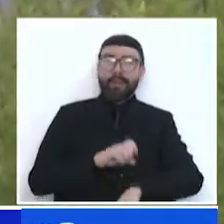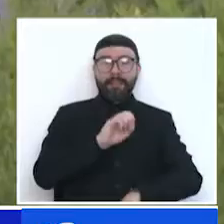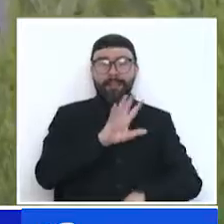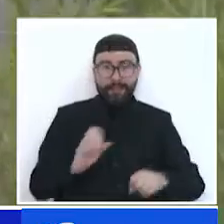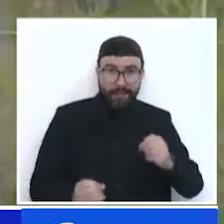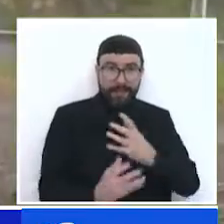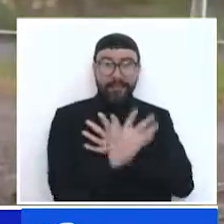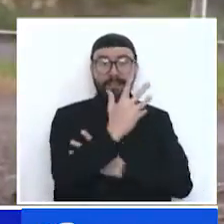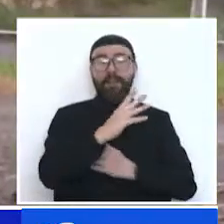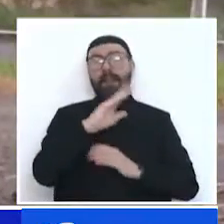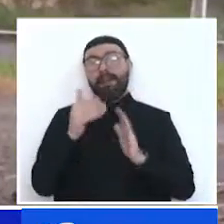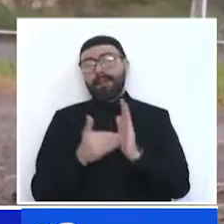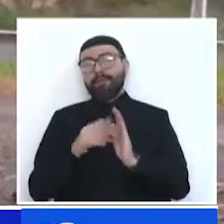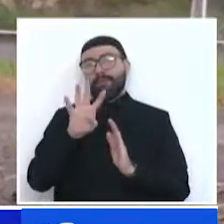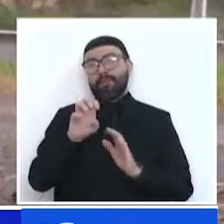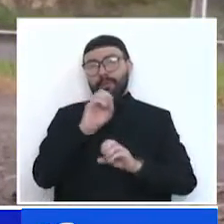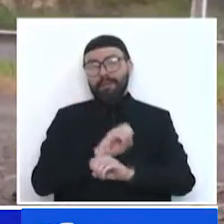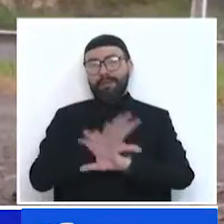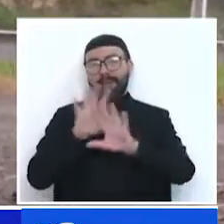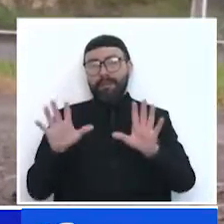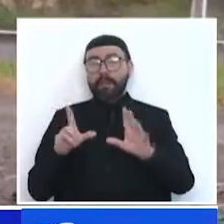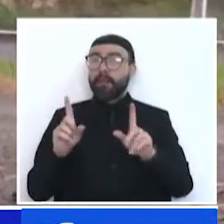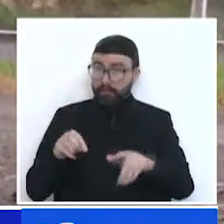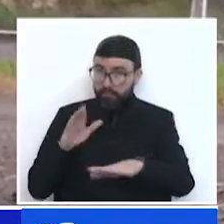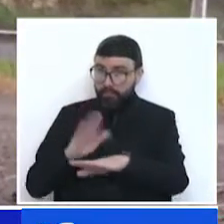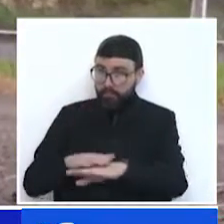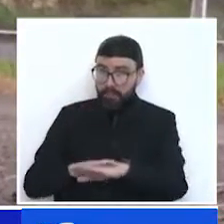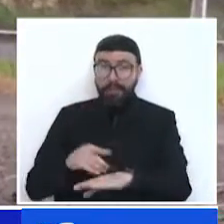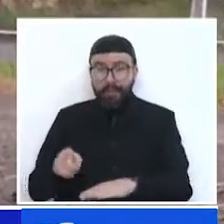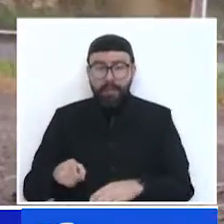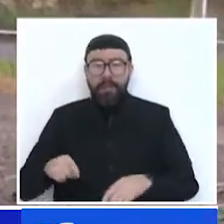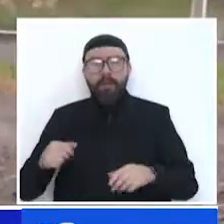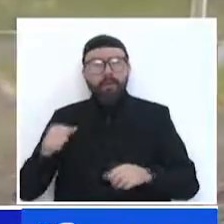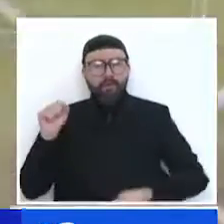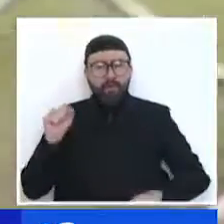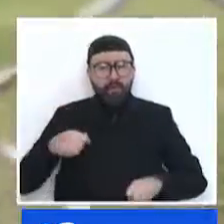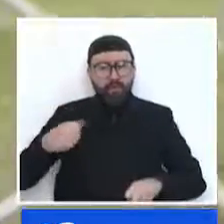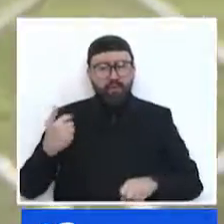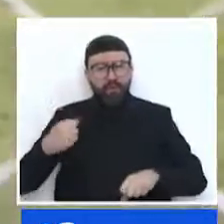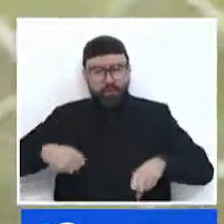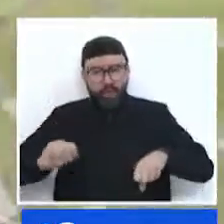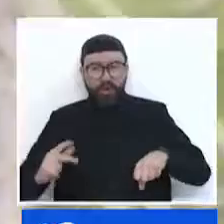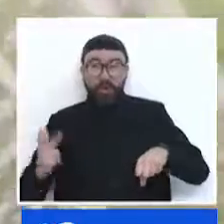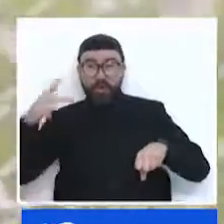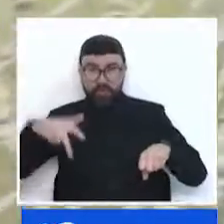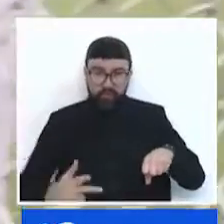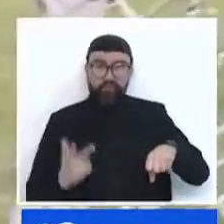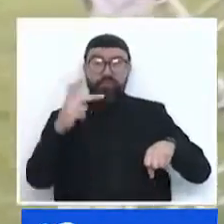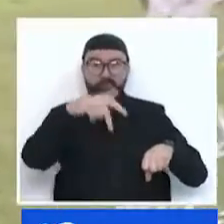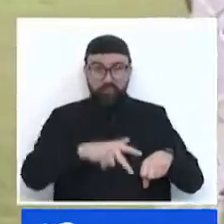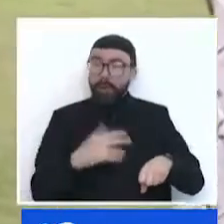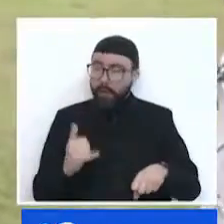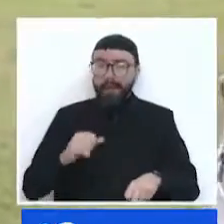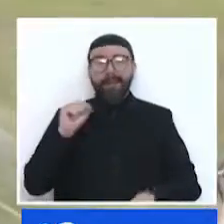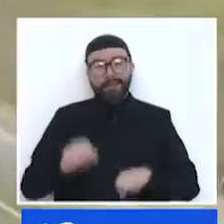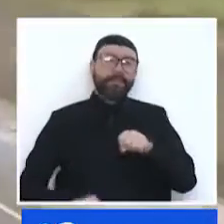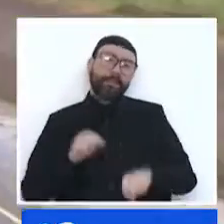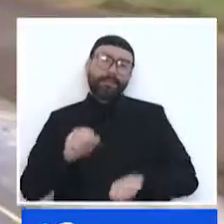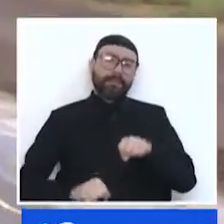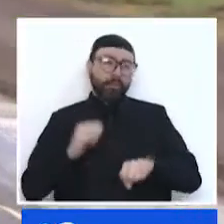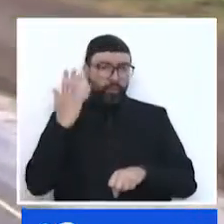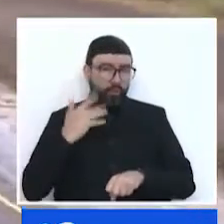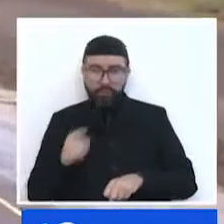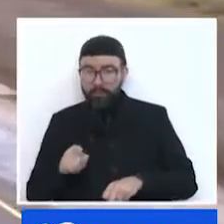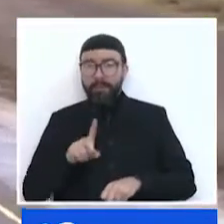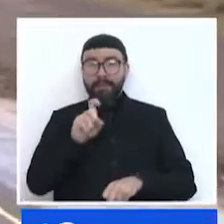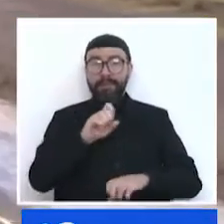a 9 de la mañana. También se habilitó la pista de motovelocidad Felipe Rojas para los ciclistas todos los días, de 6 de la